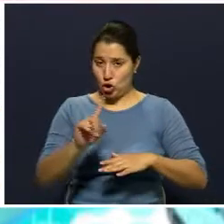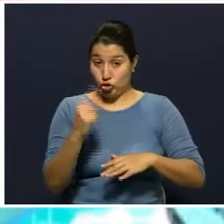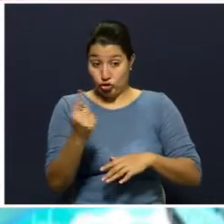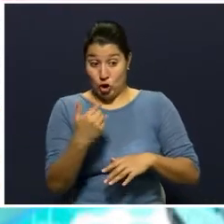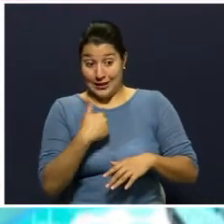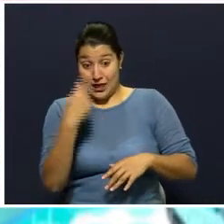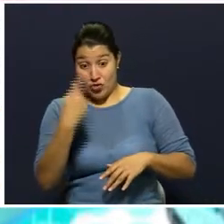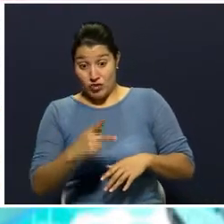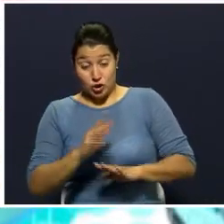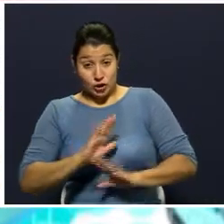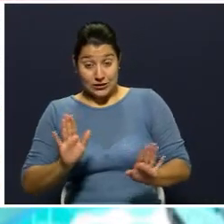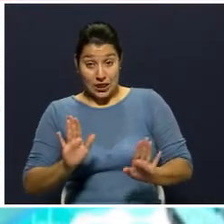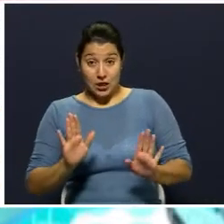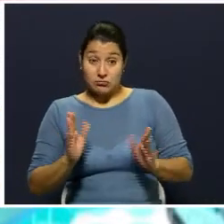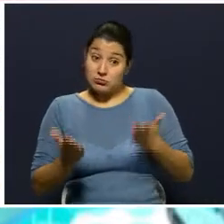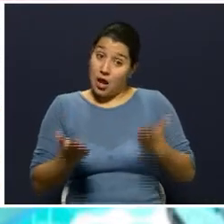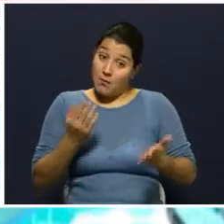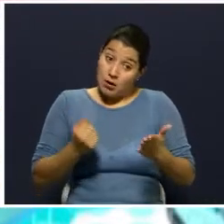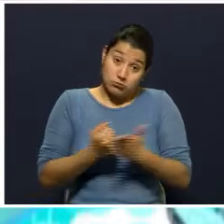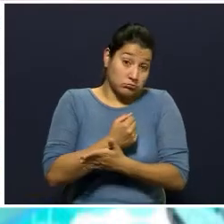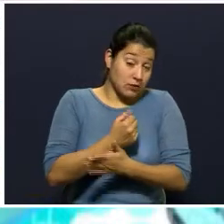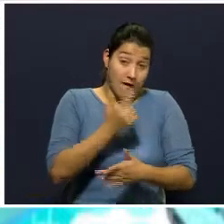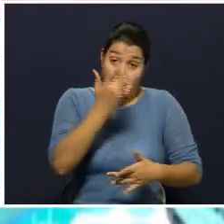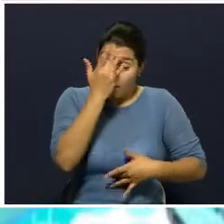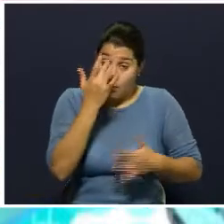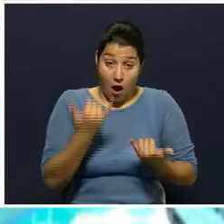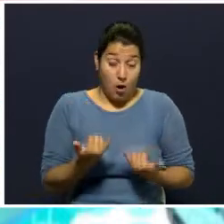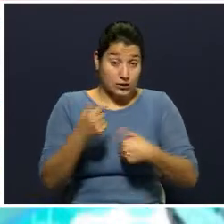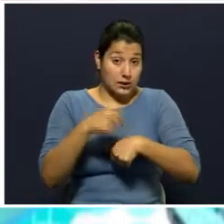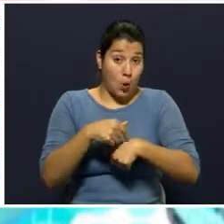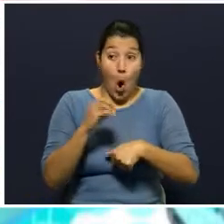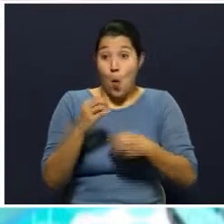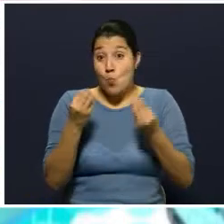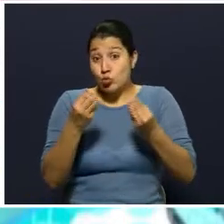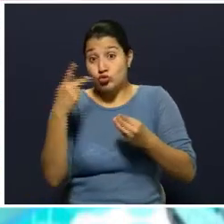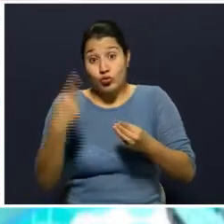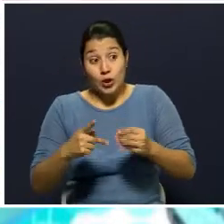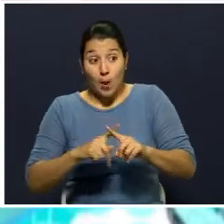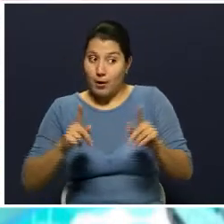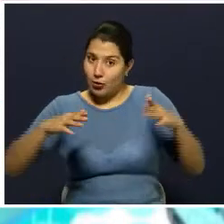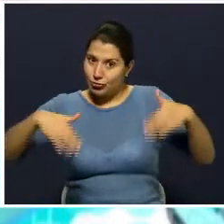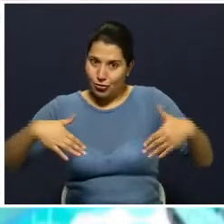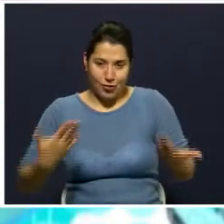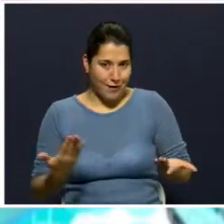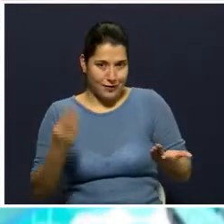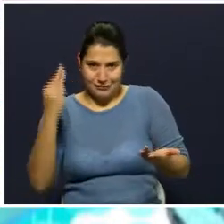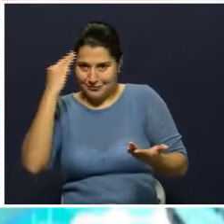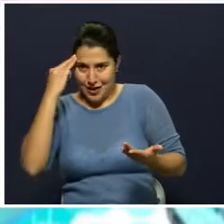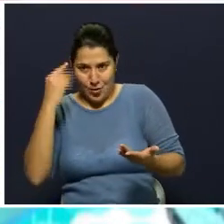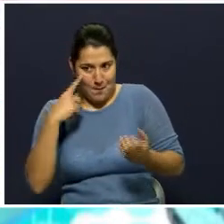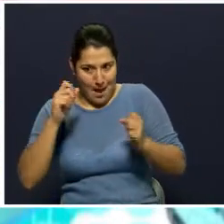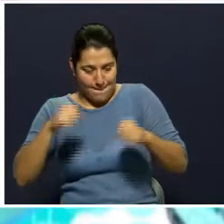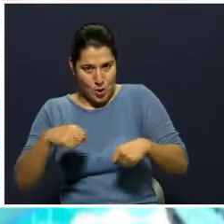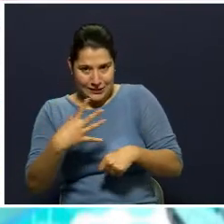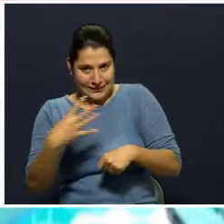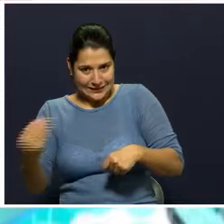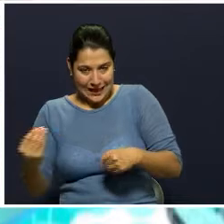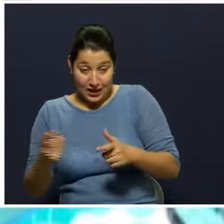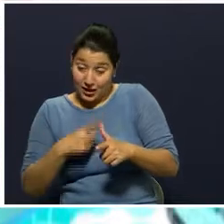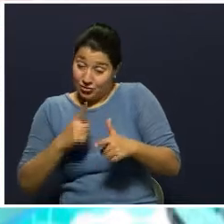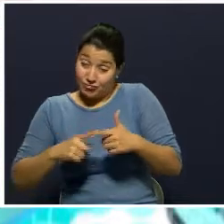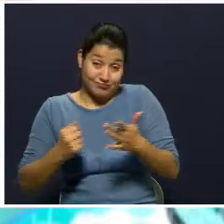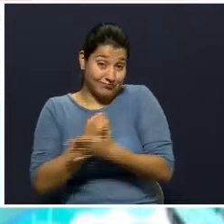ser que tengamos personas lamentablemente muy enfermas en este momento en el sistema, pero que no tienen esa madurez en la otra parte de su proceso individual, que